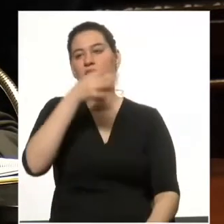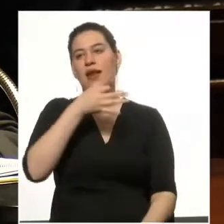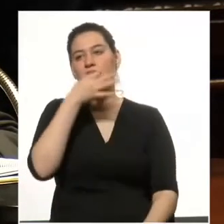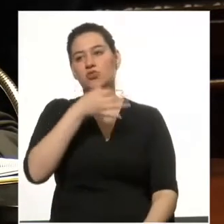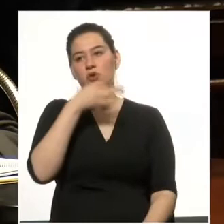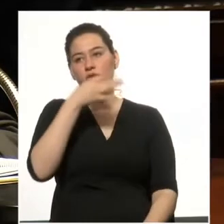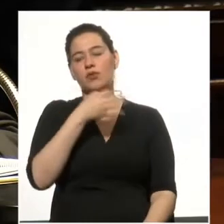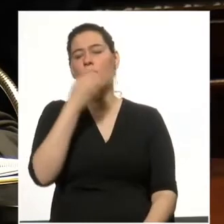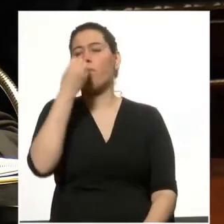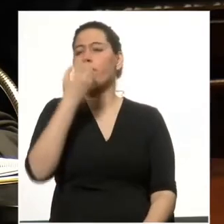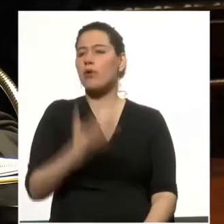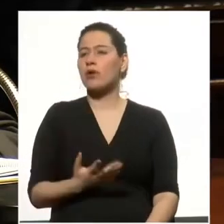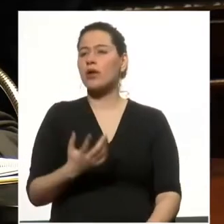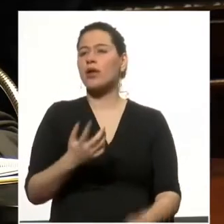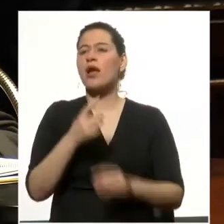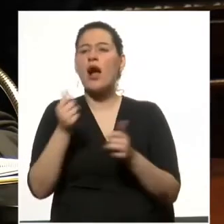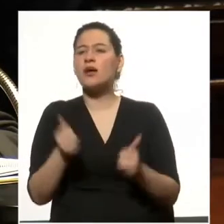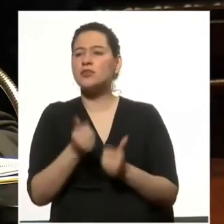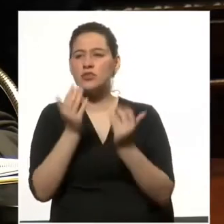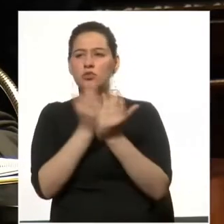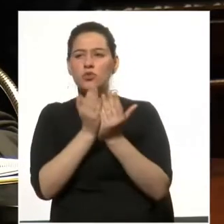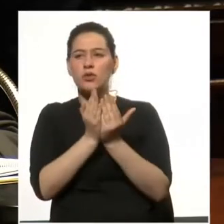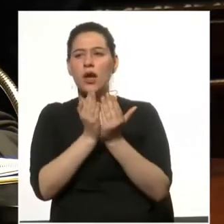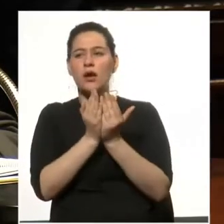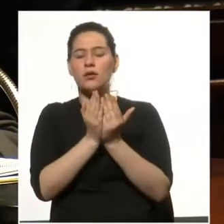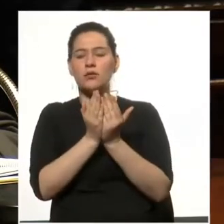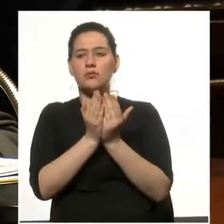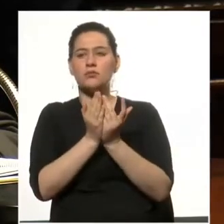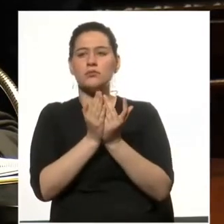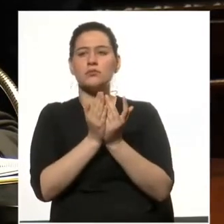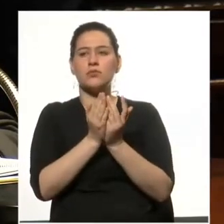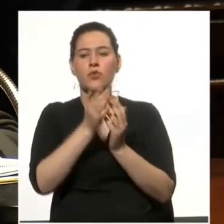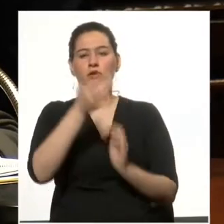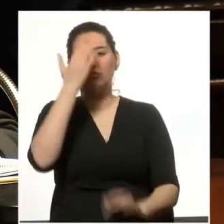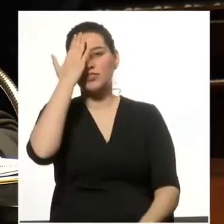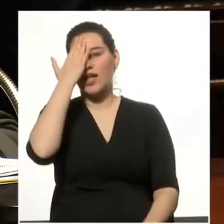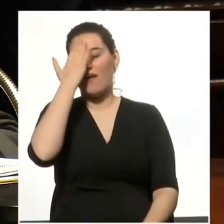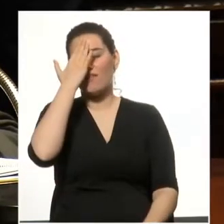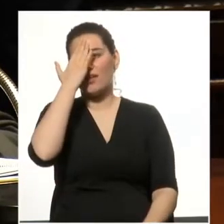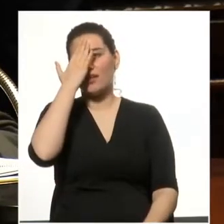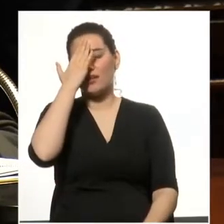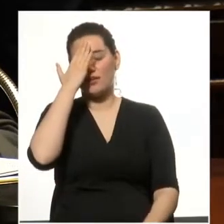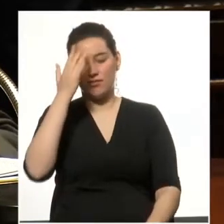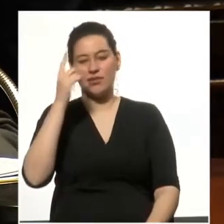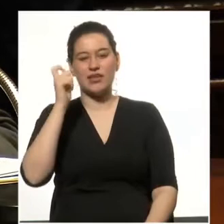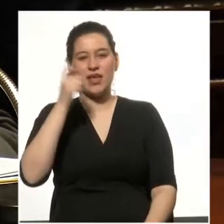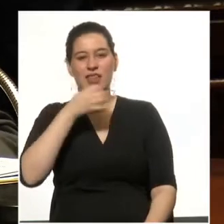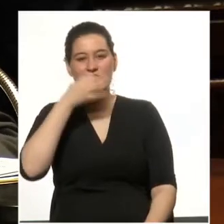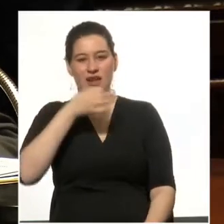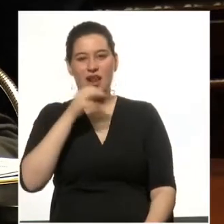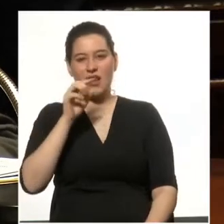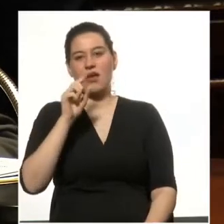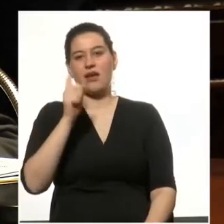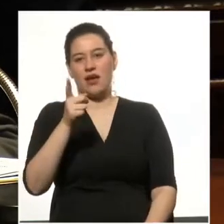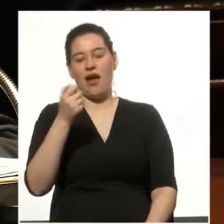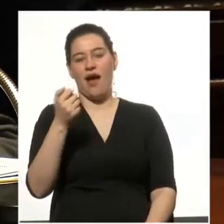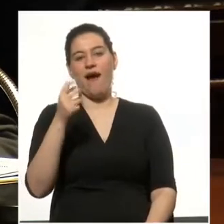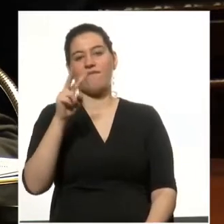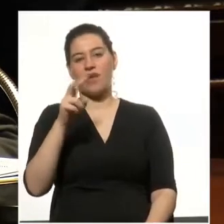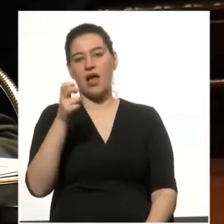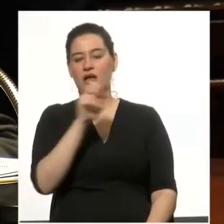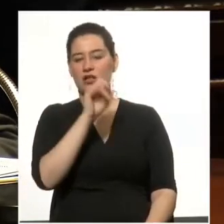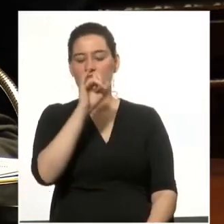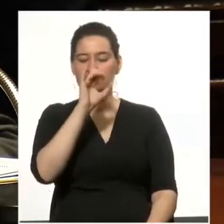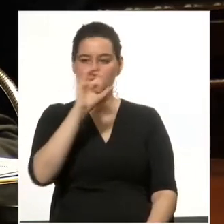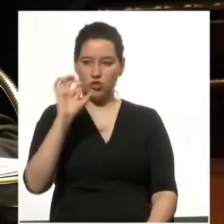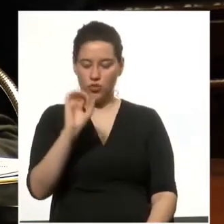referencia. ¿Por qué razón lo harían si no fuera porque sabían de lo que había declarado Gavazo en el Tribunal de Honor?